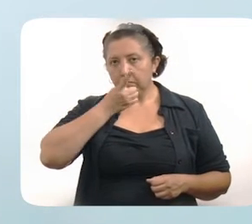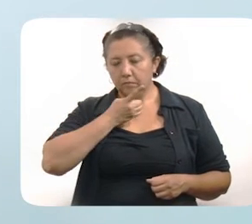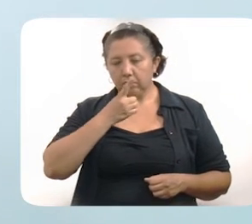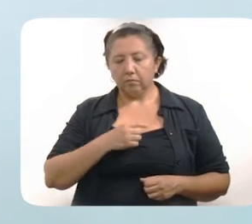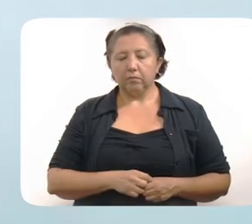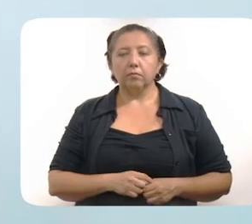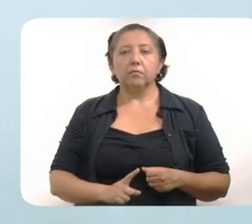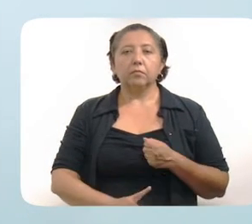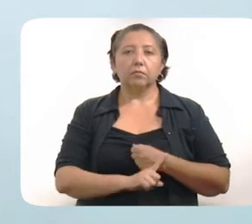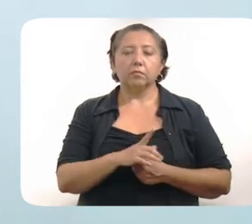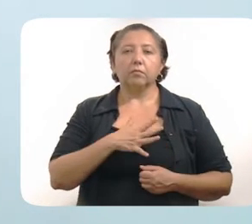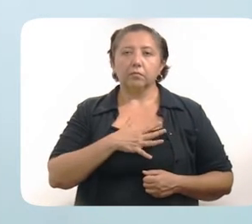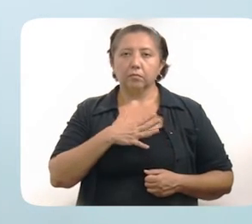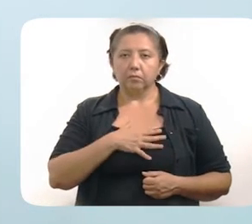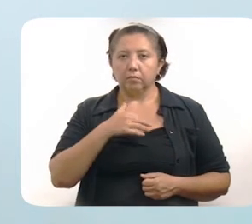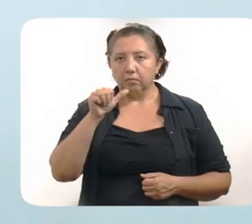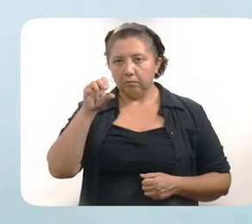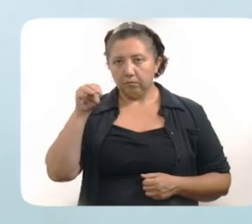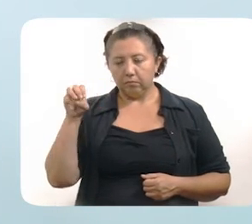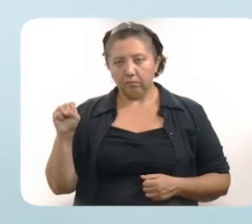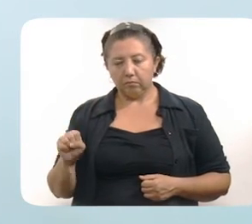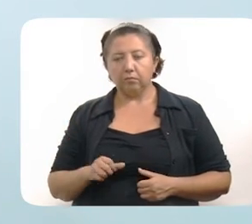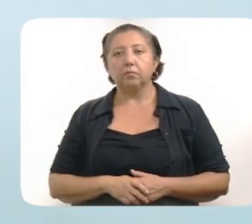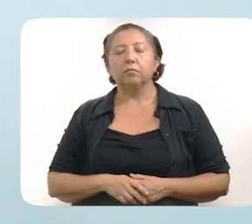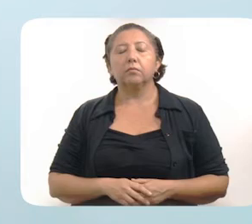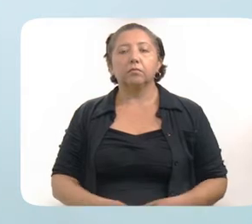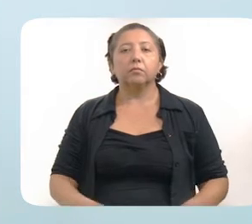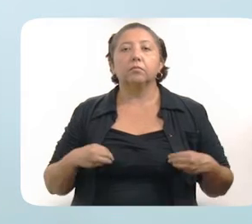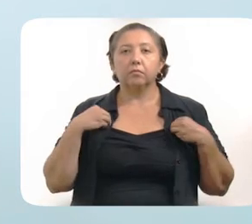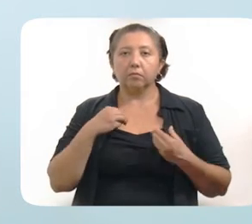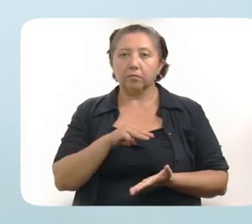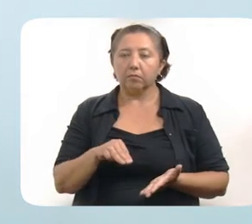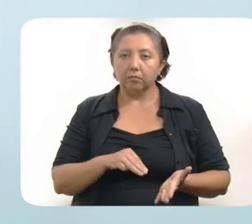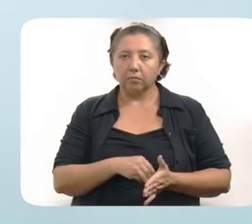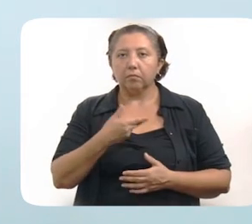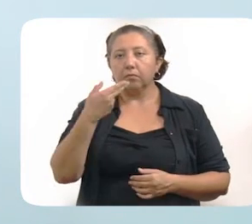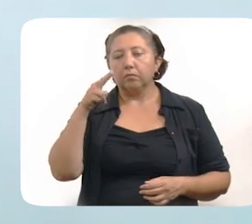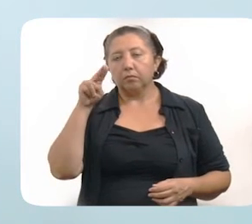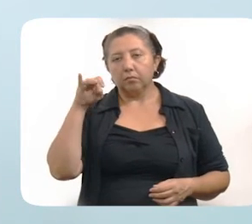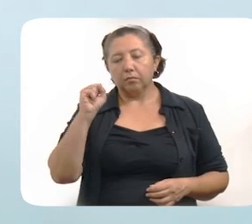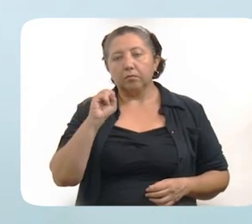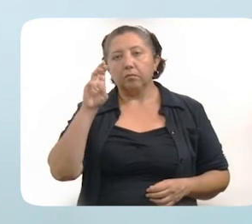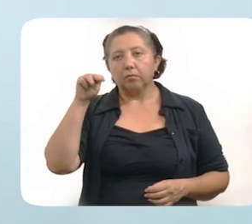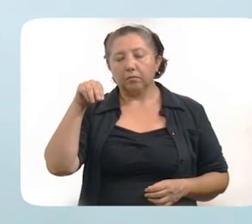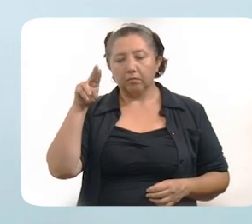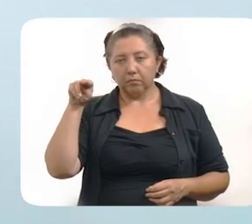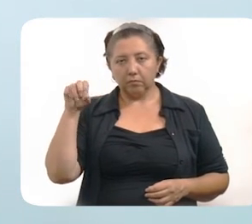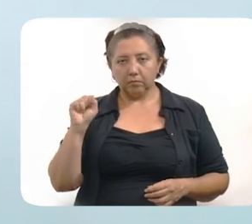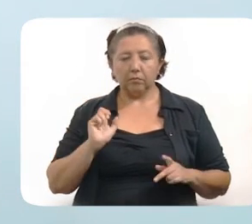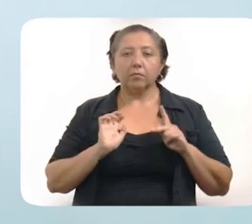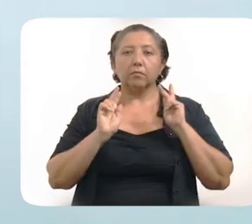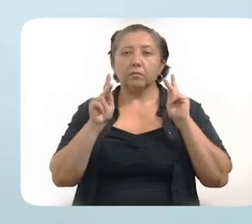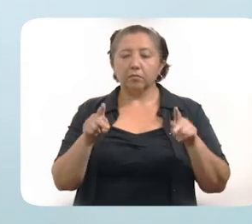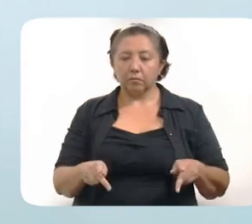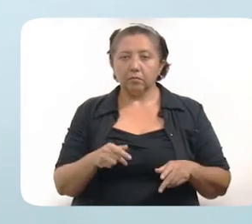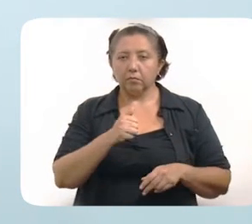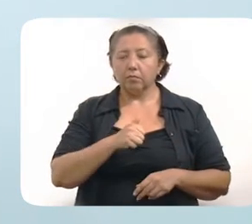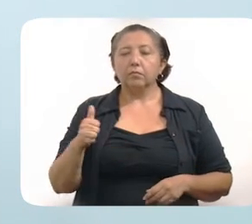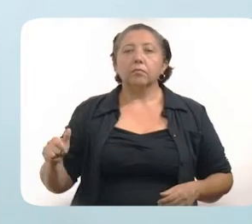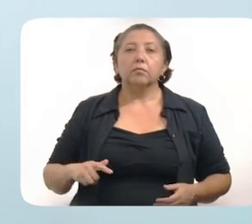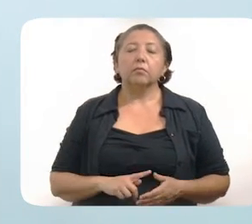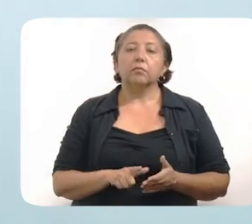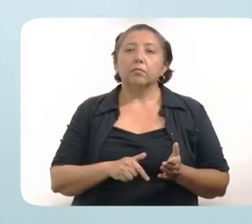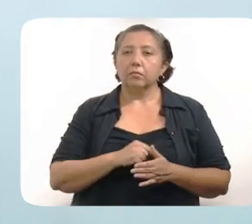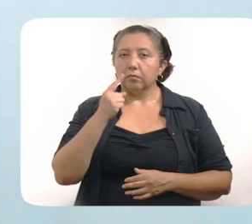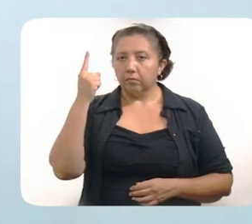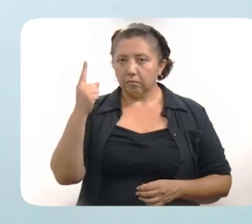melitus epoc asma y cardiopatía residían en mérida hunucmá mundo para nava y progreso cada municipio